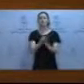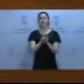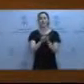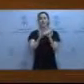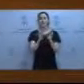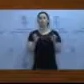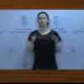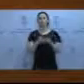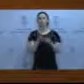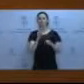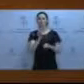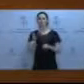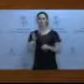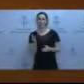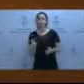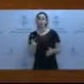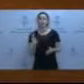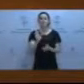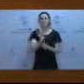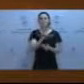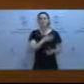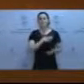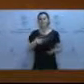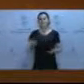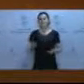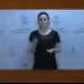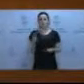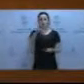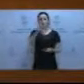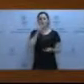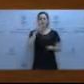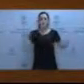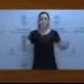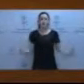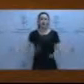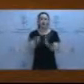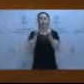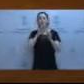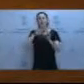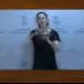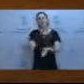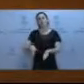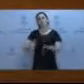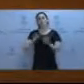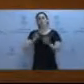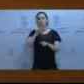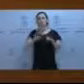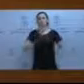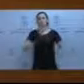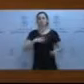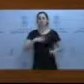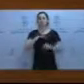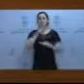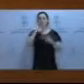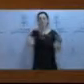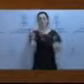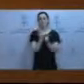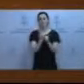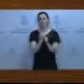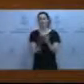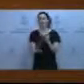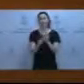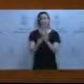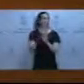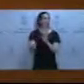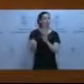grupo, el Grupo Parlamentario Popular, pretendíamos introducir mejoras a favor de los empleados públicos, pero no se incluyeron. Les pedimos que sacasen